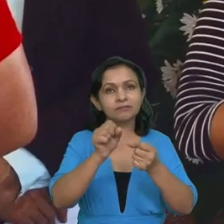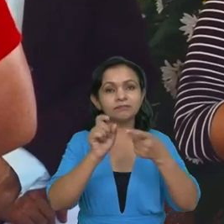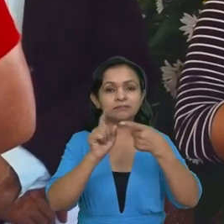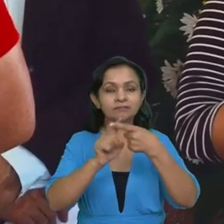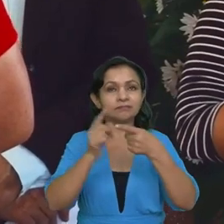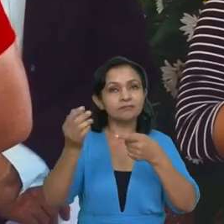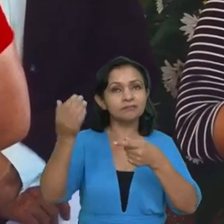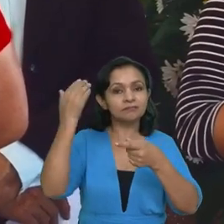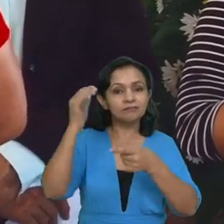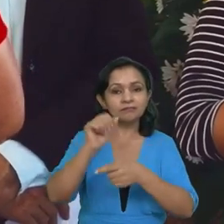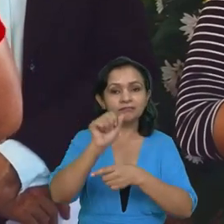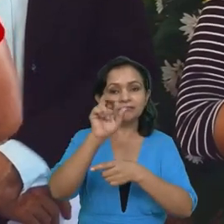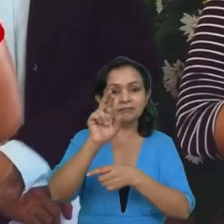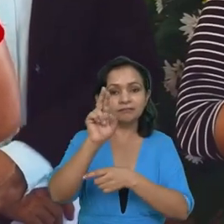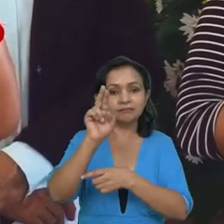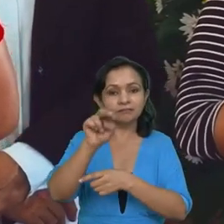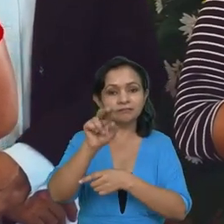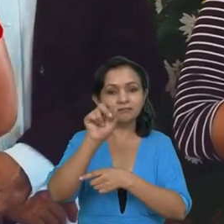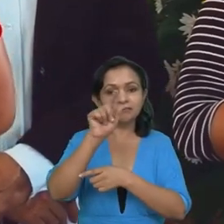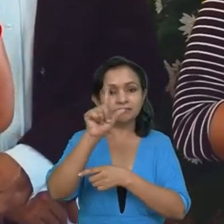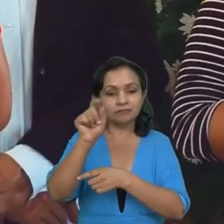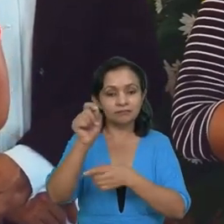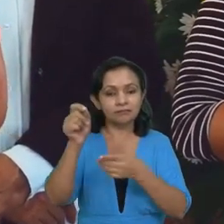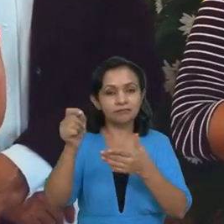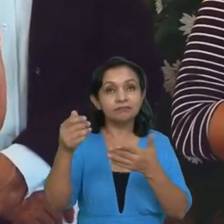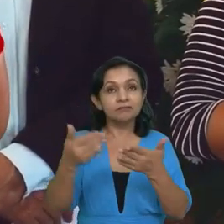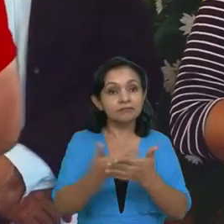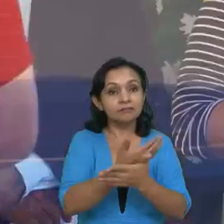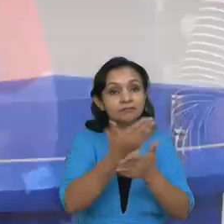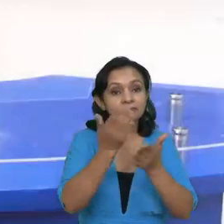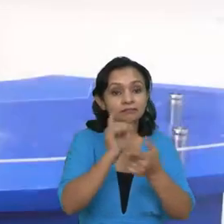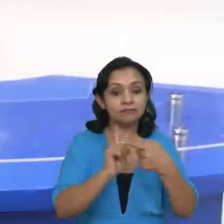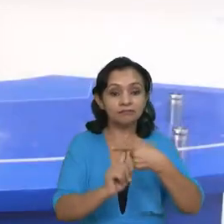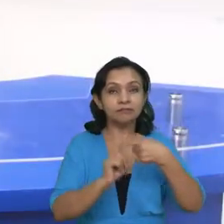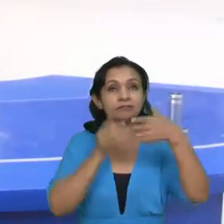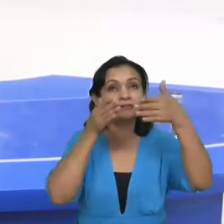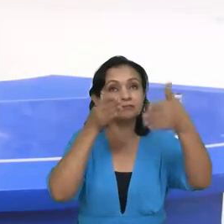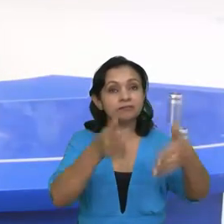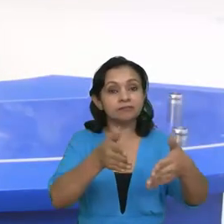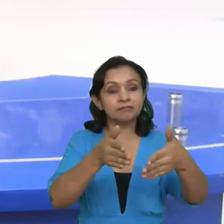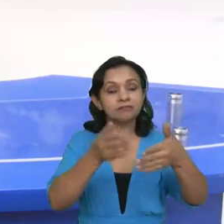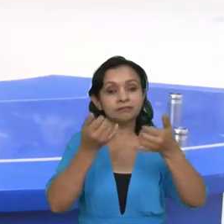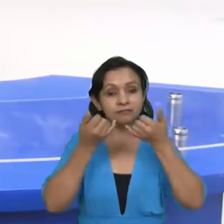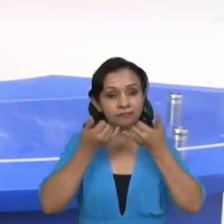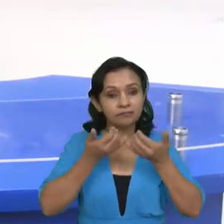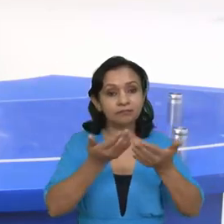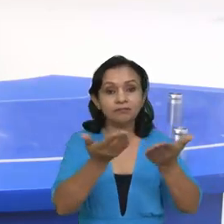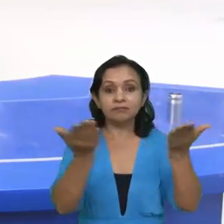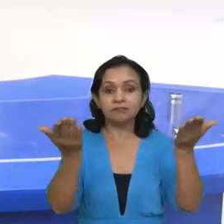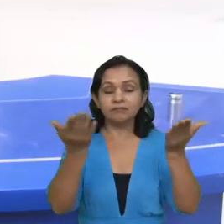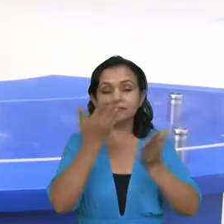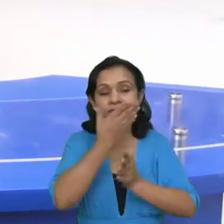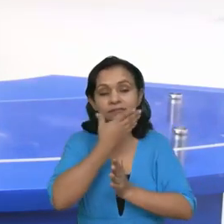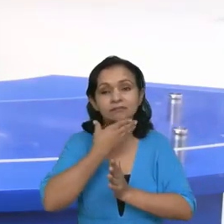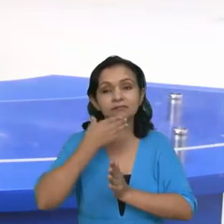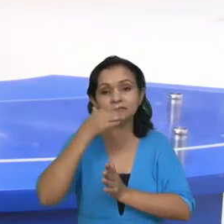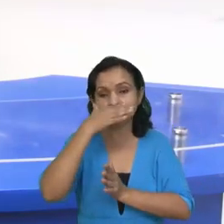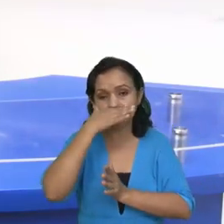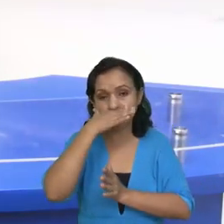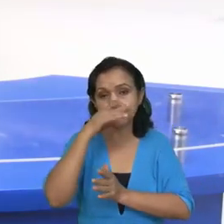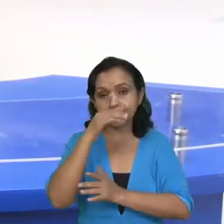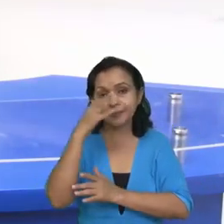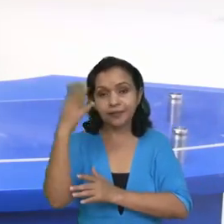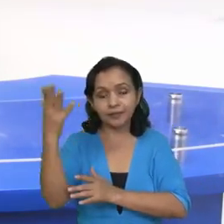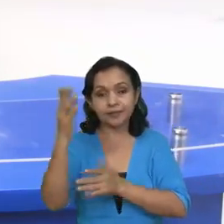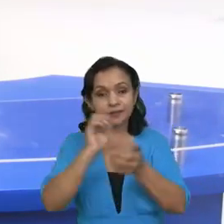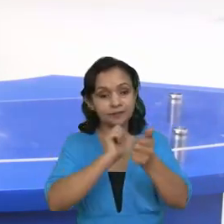histórico arnoldo quan al nuevo cementerio caminos del cielo siguiendo con las informaciones la juventud sandinista y el movimiento